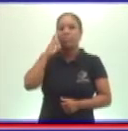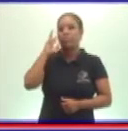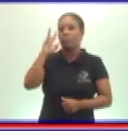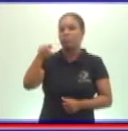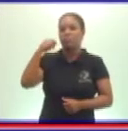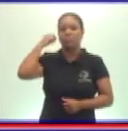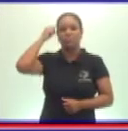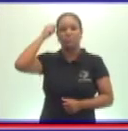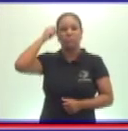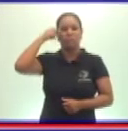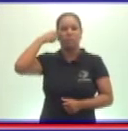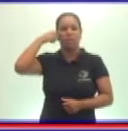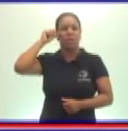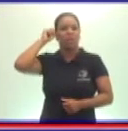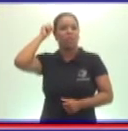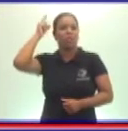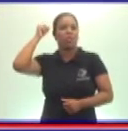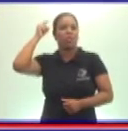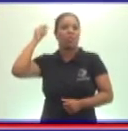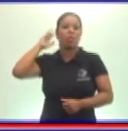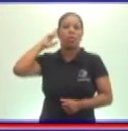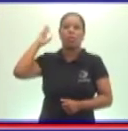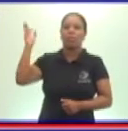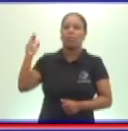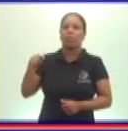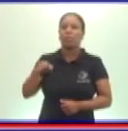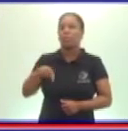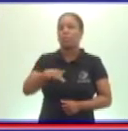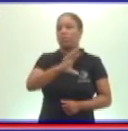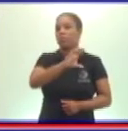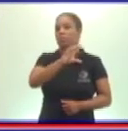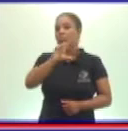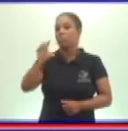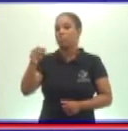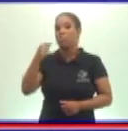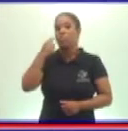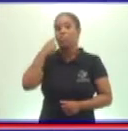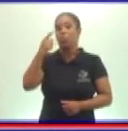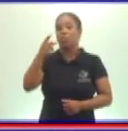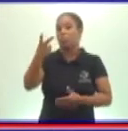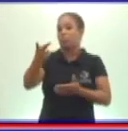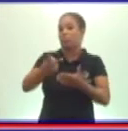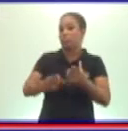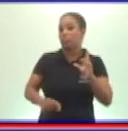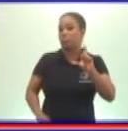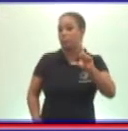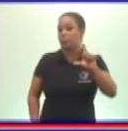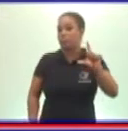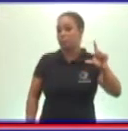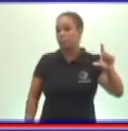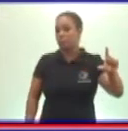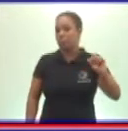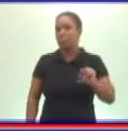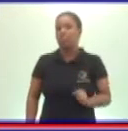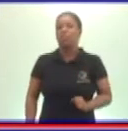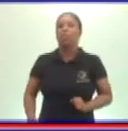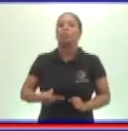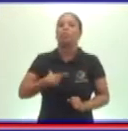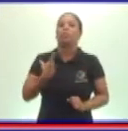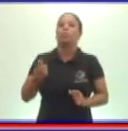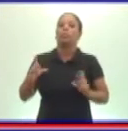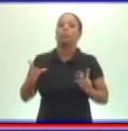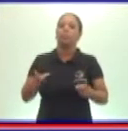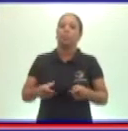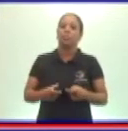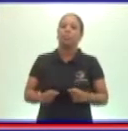recordado. ¿Qué son los conceptos? Lo que nosotros nos representamos. El concepto de cultura política es